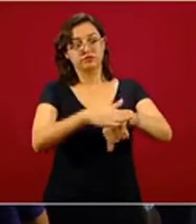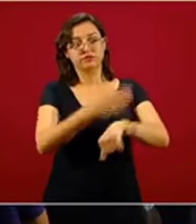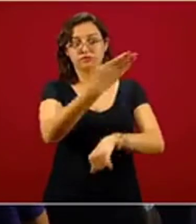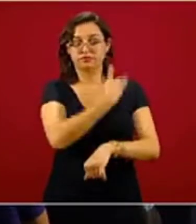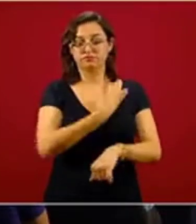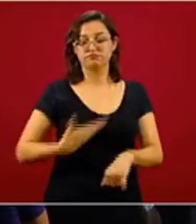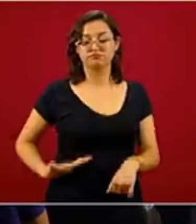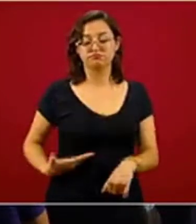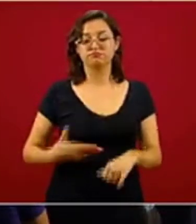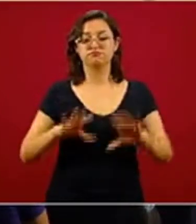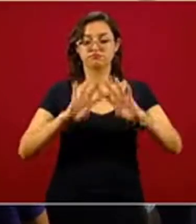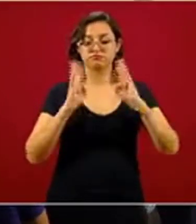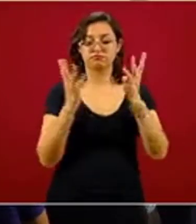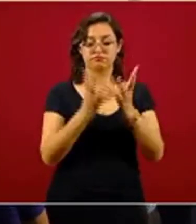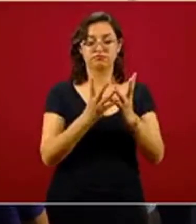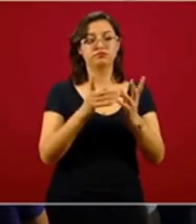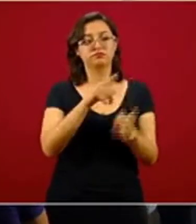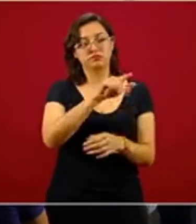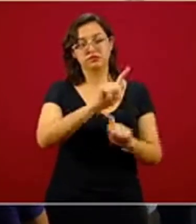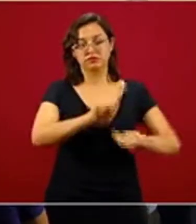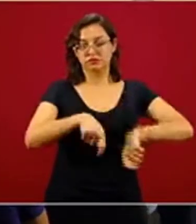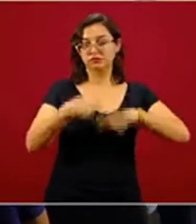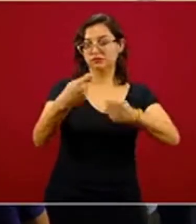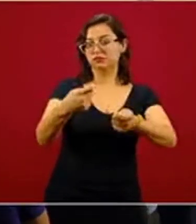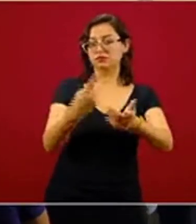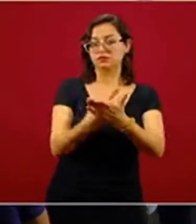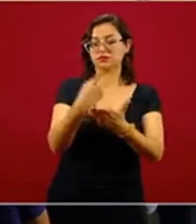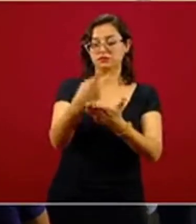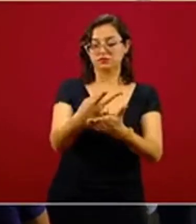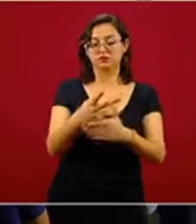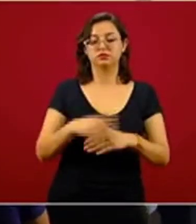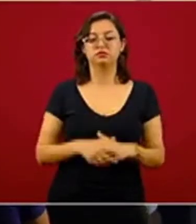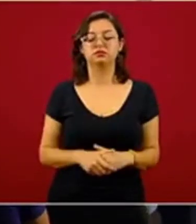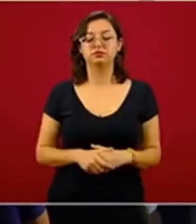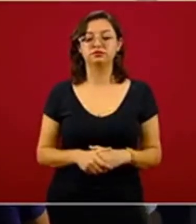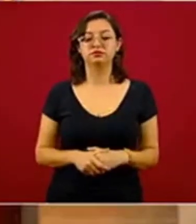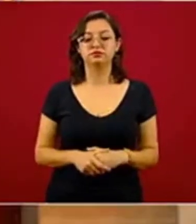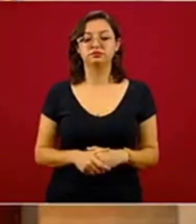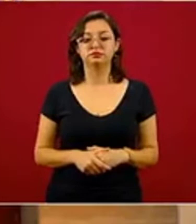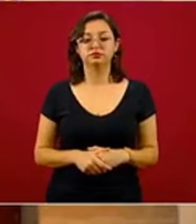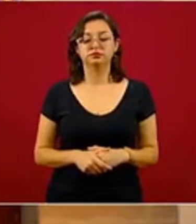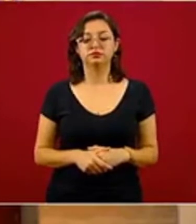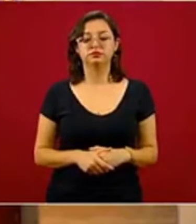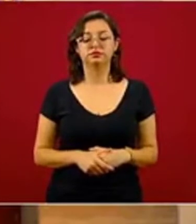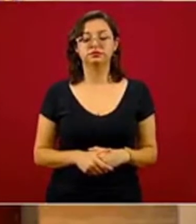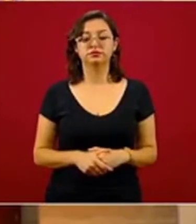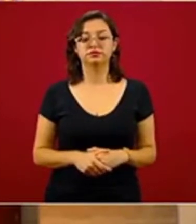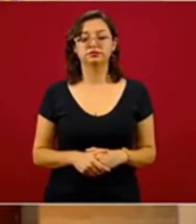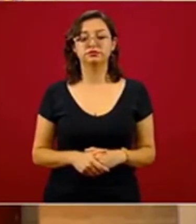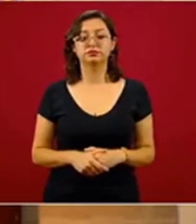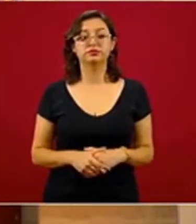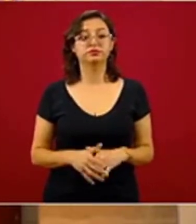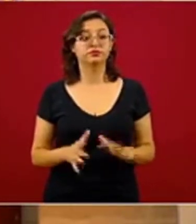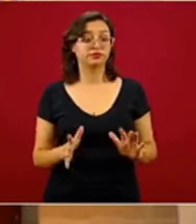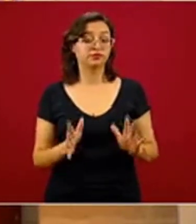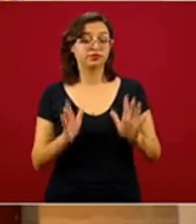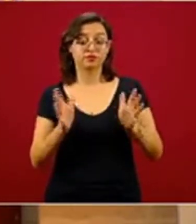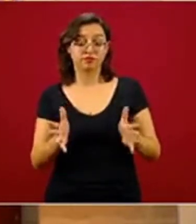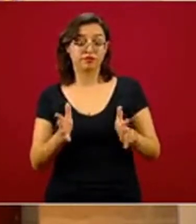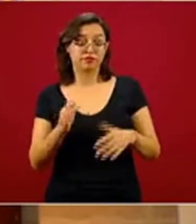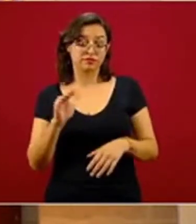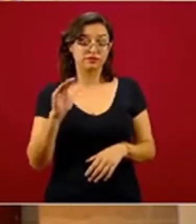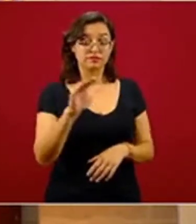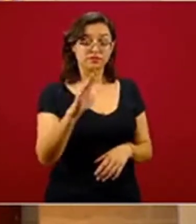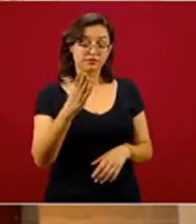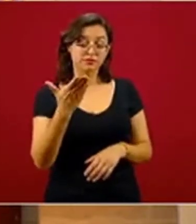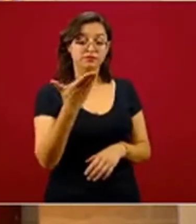Consejo, para que entregue esta condecoración. Una vez que ellos hayan recibido esta solicitud, que puede